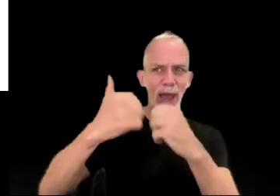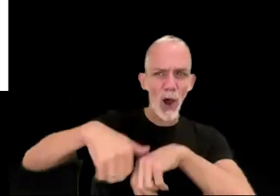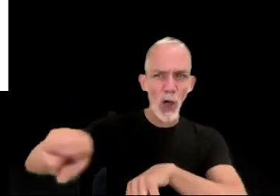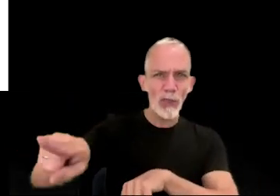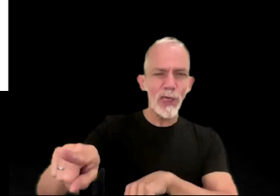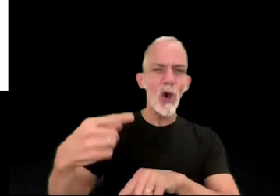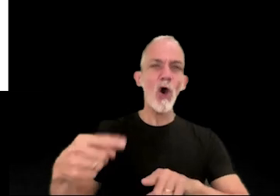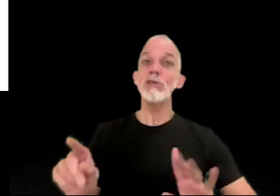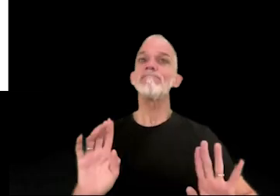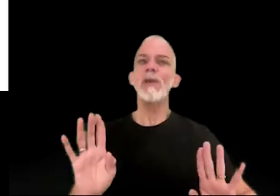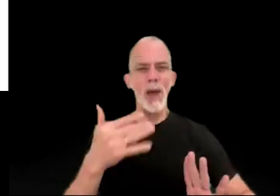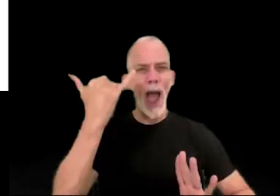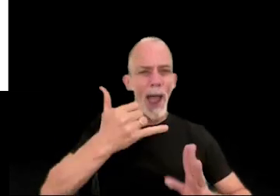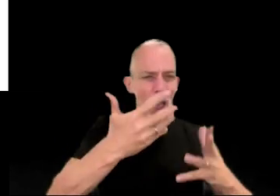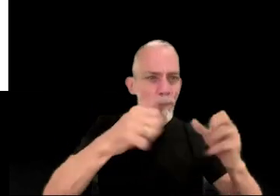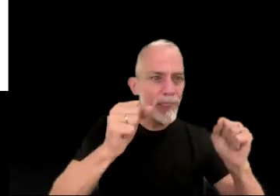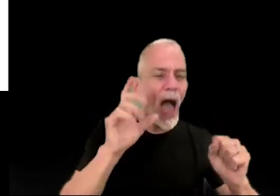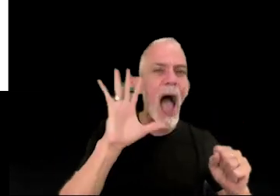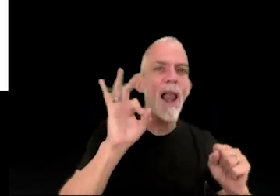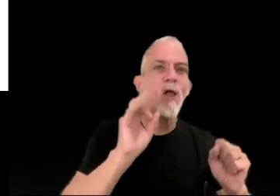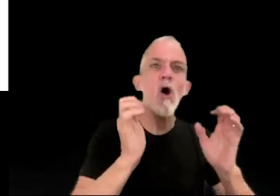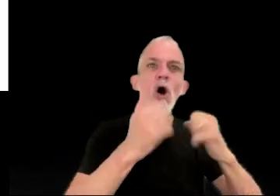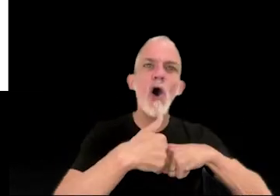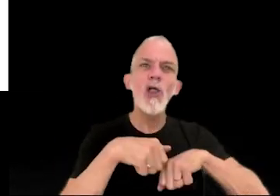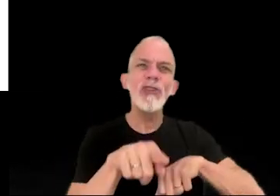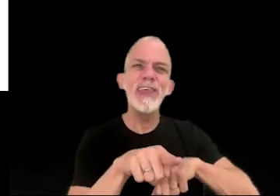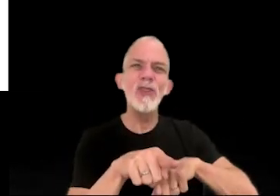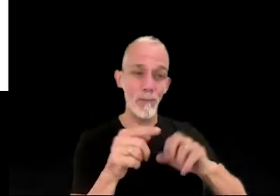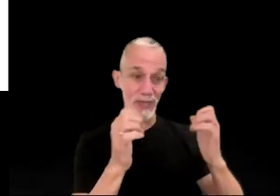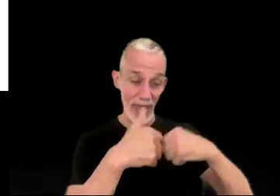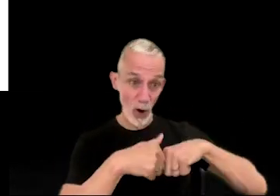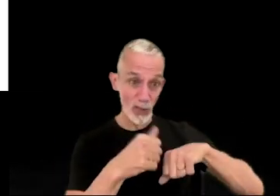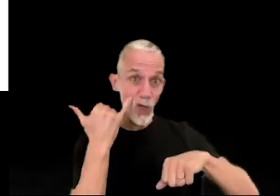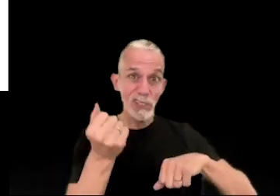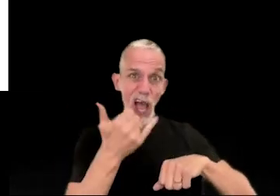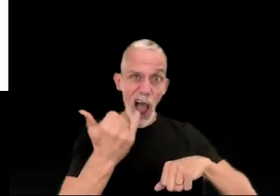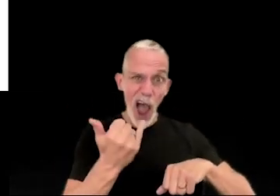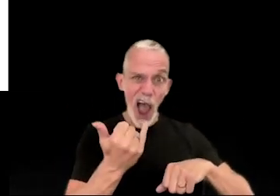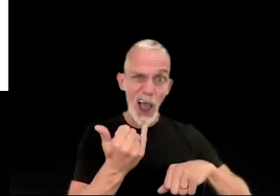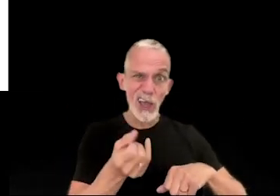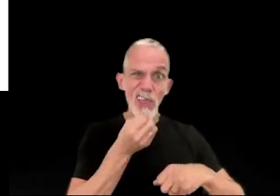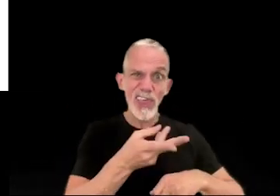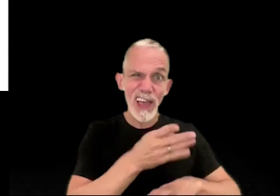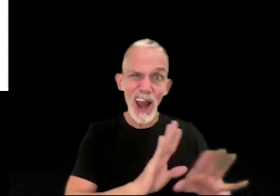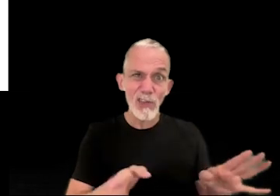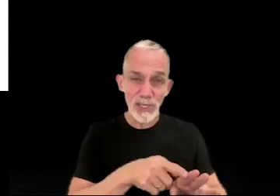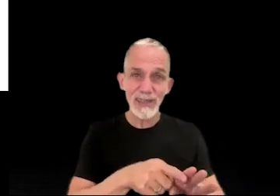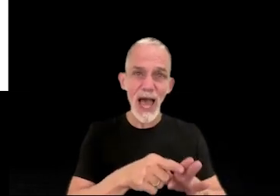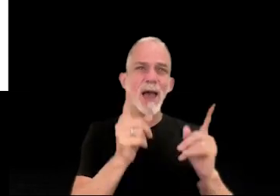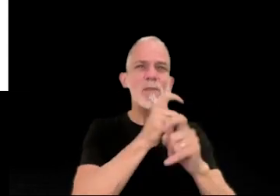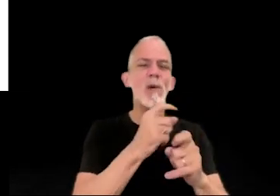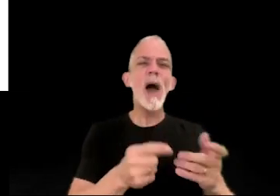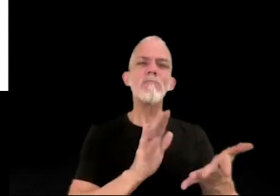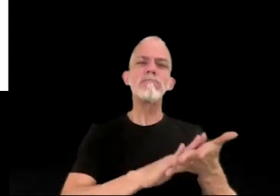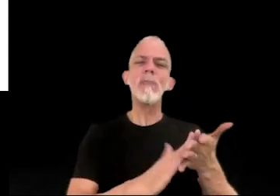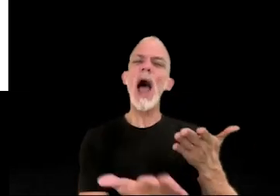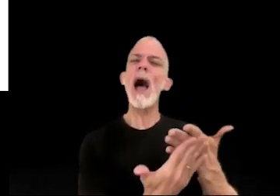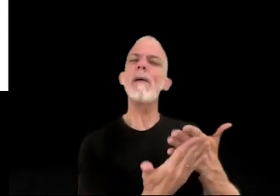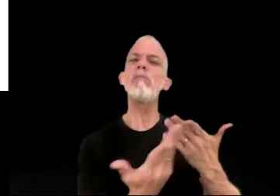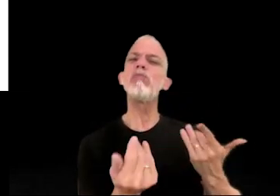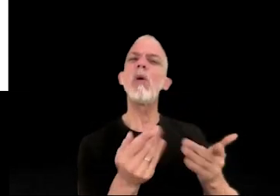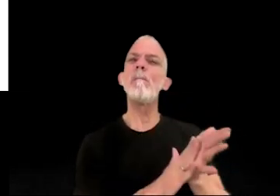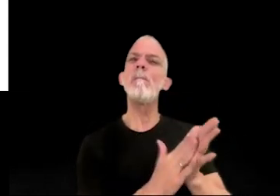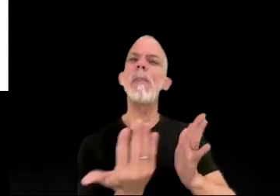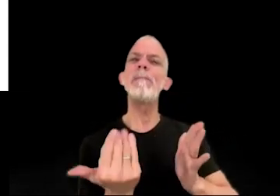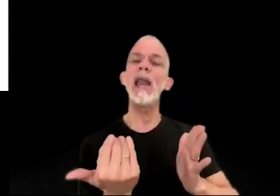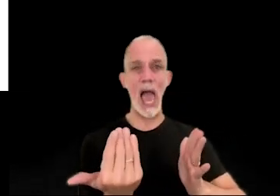es porque encontraste un bien oculto. Si vos al bien ya lo tenés exteriorizado y el problema es el respaldo documental, eso